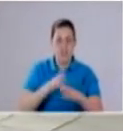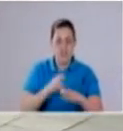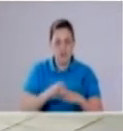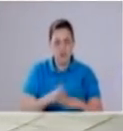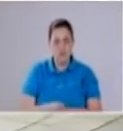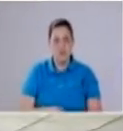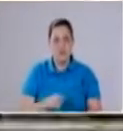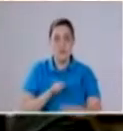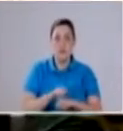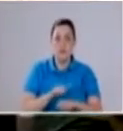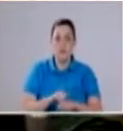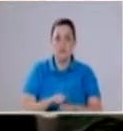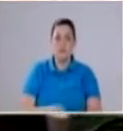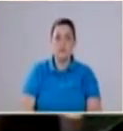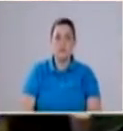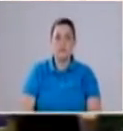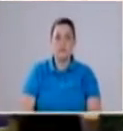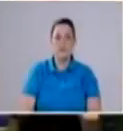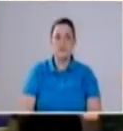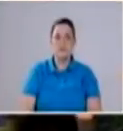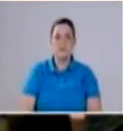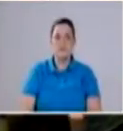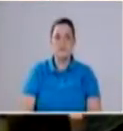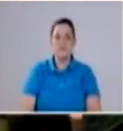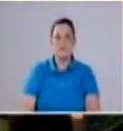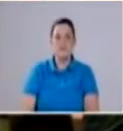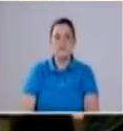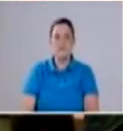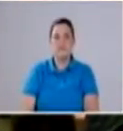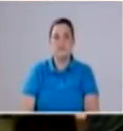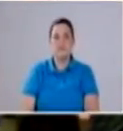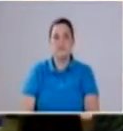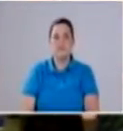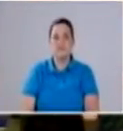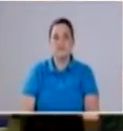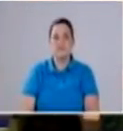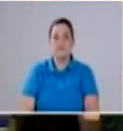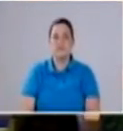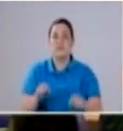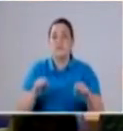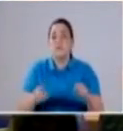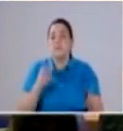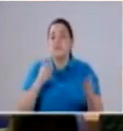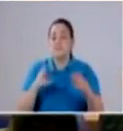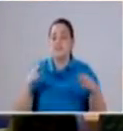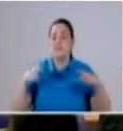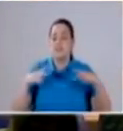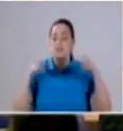lo vas a hacer tú. Porque si no, podría ser que hubiese gente aquí trabajando